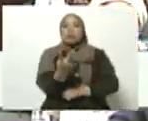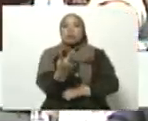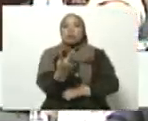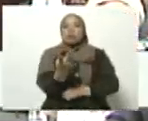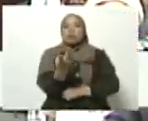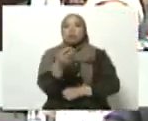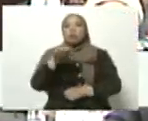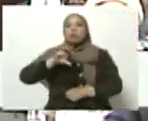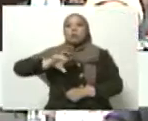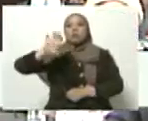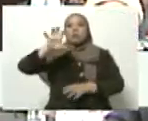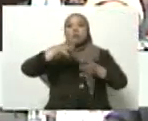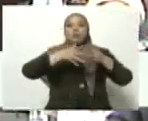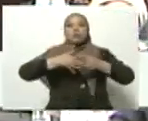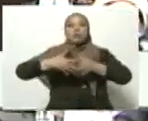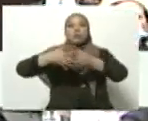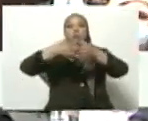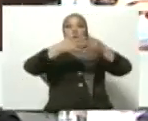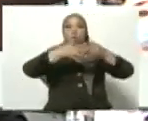del país que nos quiso invadir?